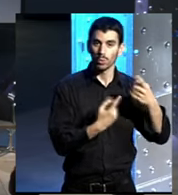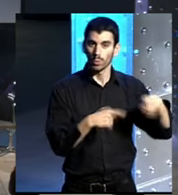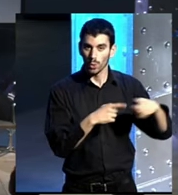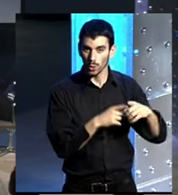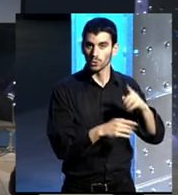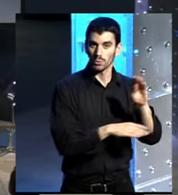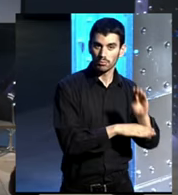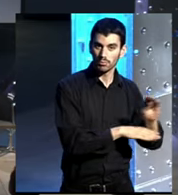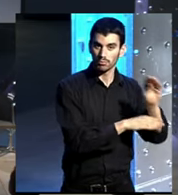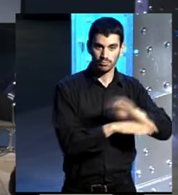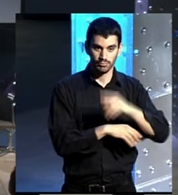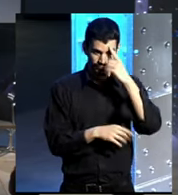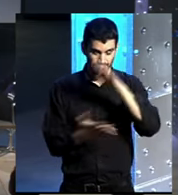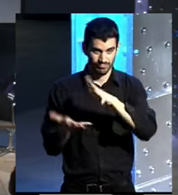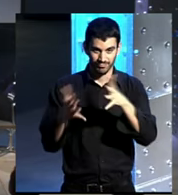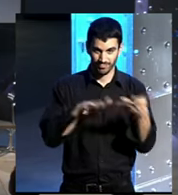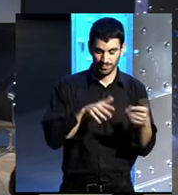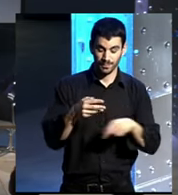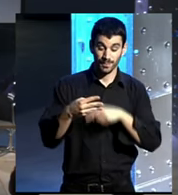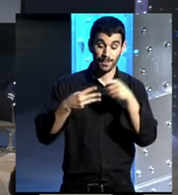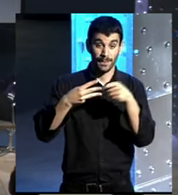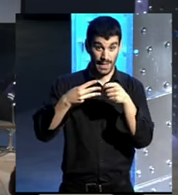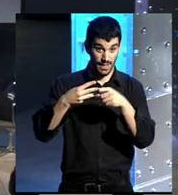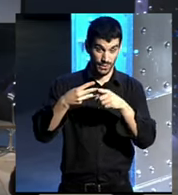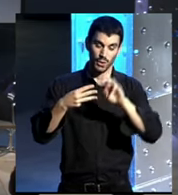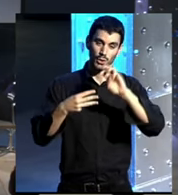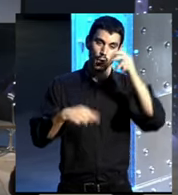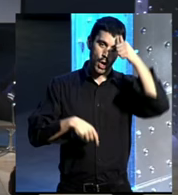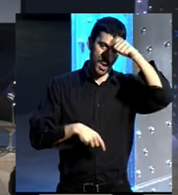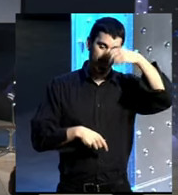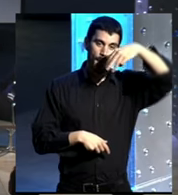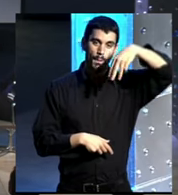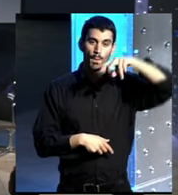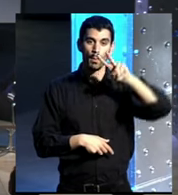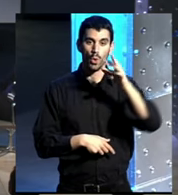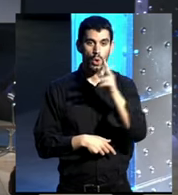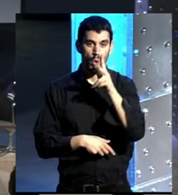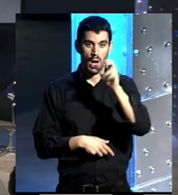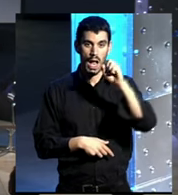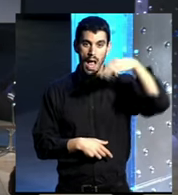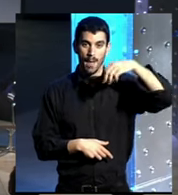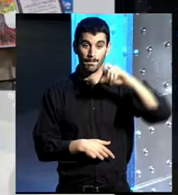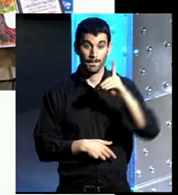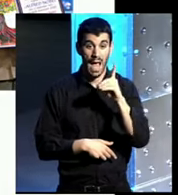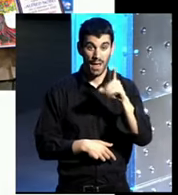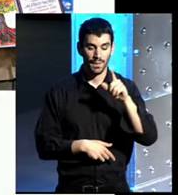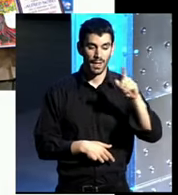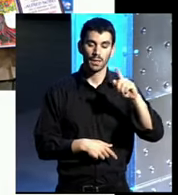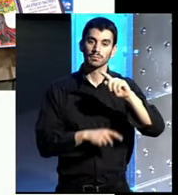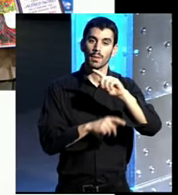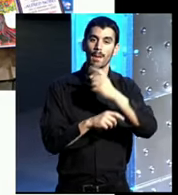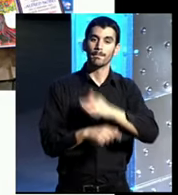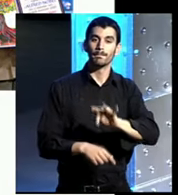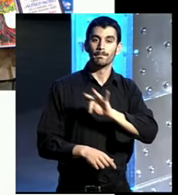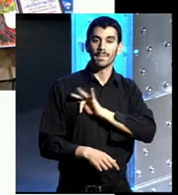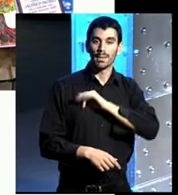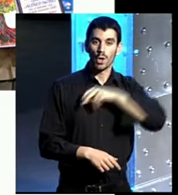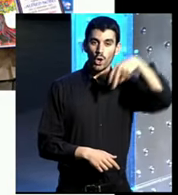es Muhammad Yunus recibe el Premio Nobel de la Paz. Ahora Muhammad Yunus tiene algunos problemas, pero en ese